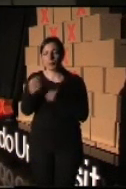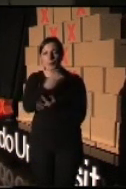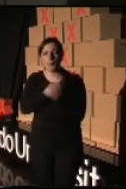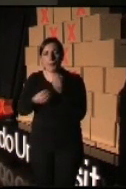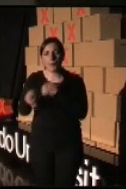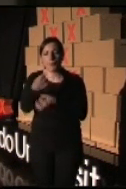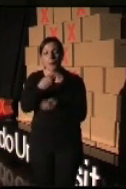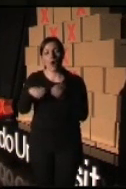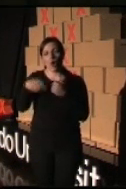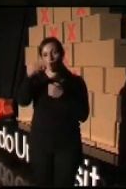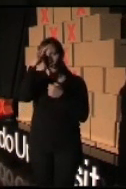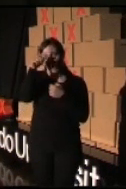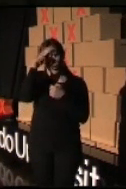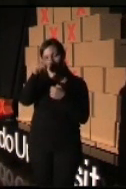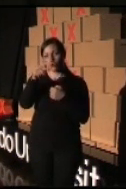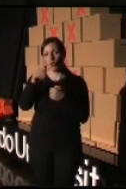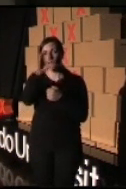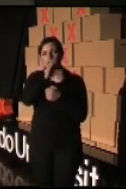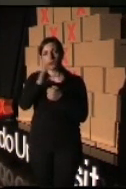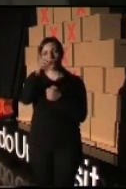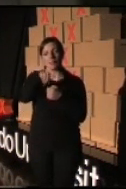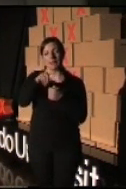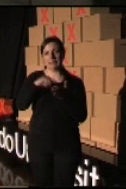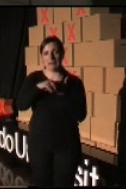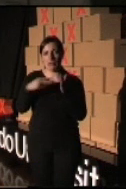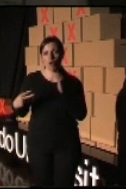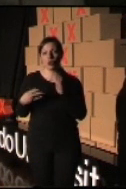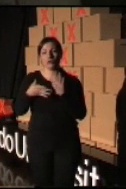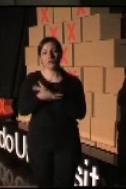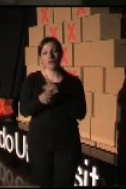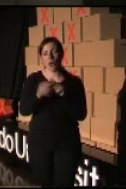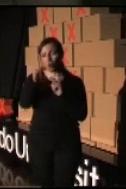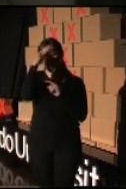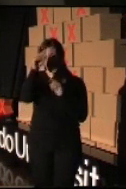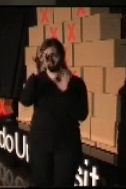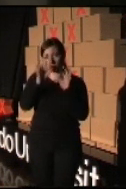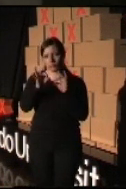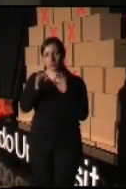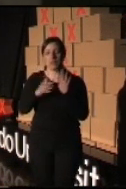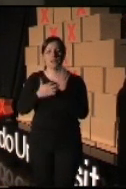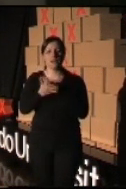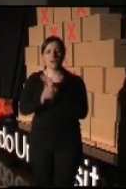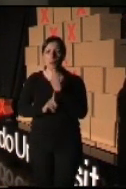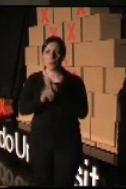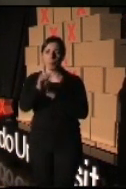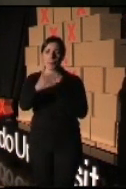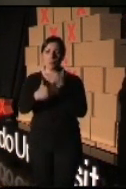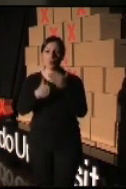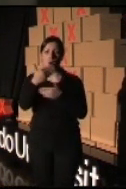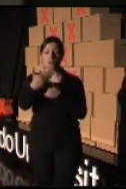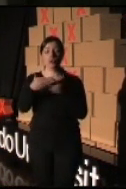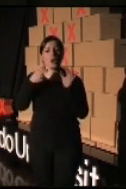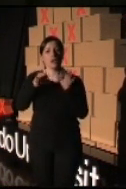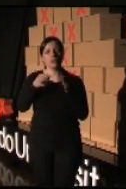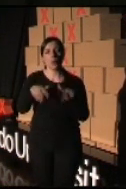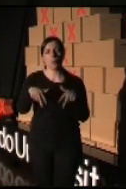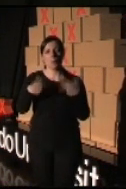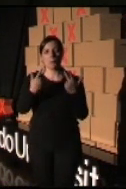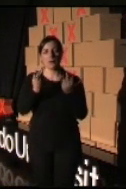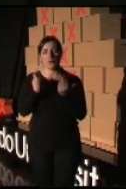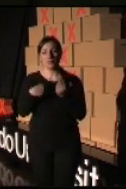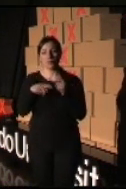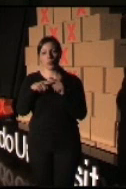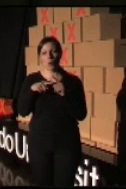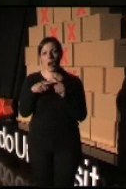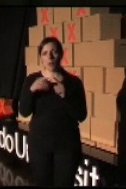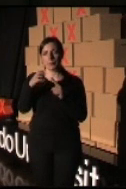tecnológico, y esta cultura es la base del progreso. Y esa es la que nos permitió llegar al verdadero